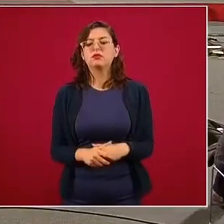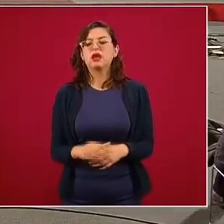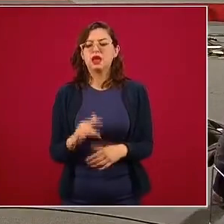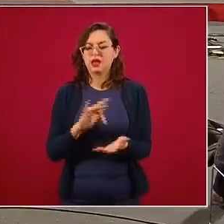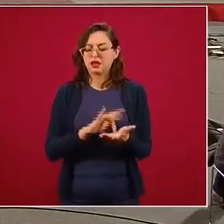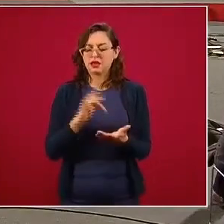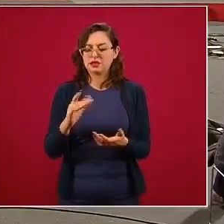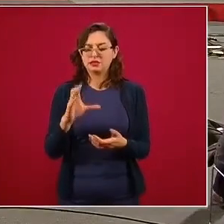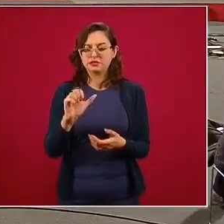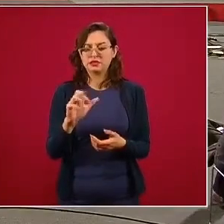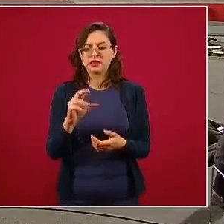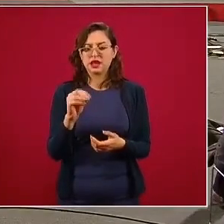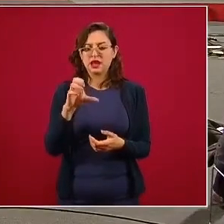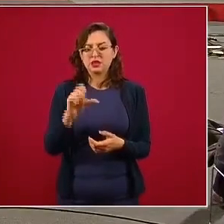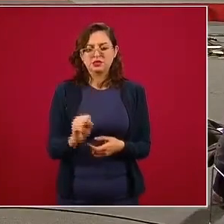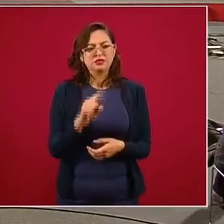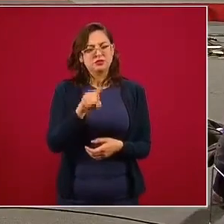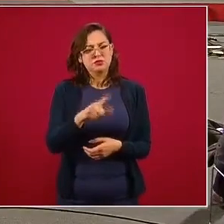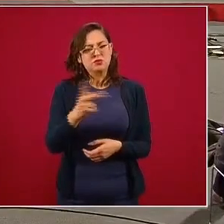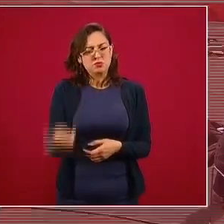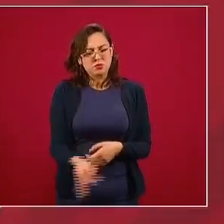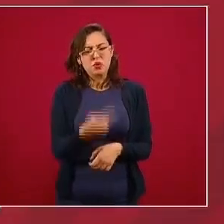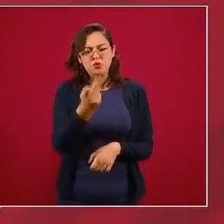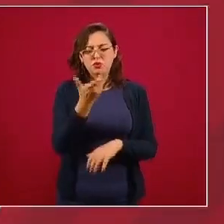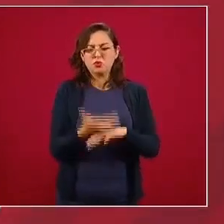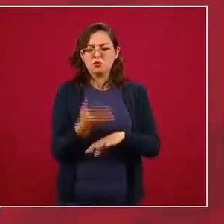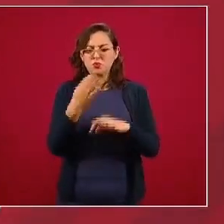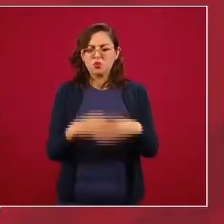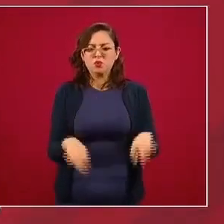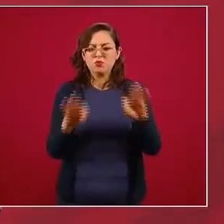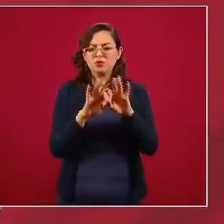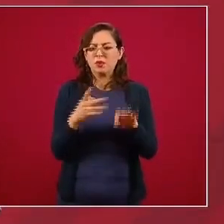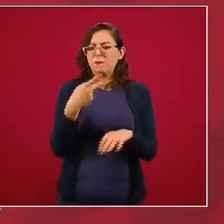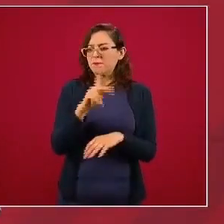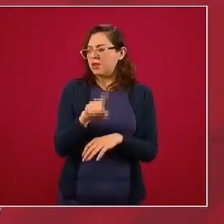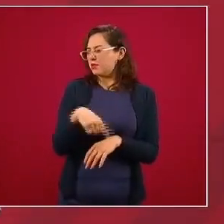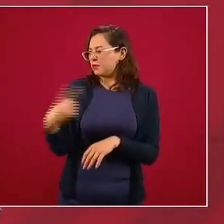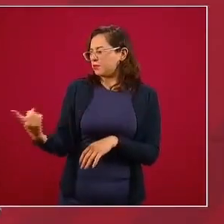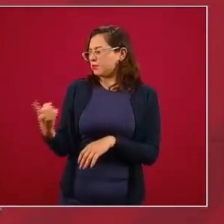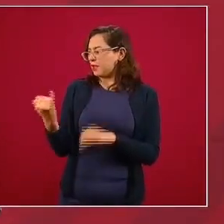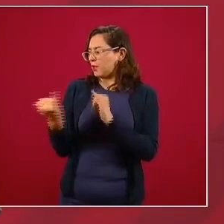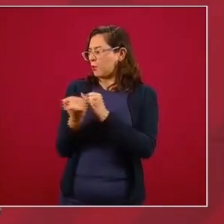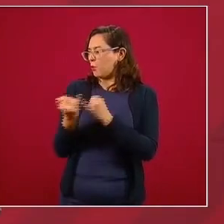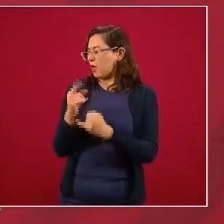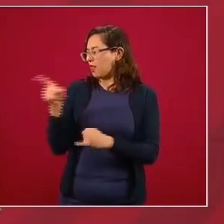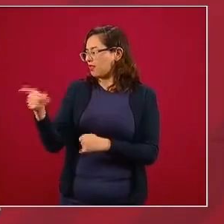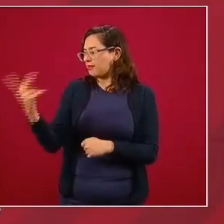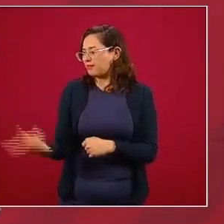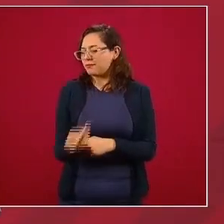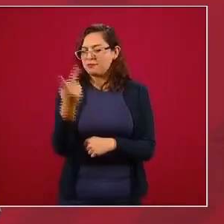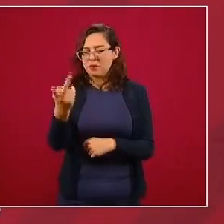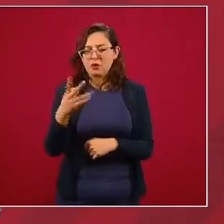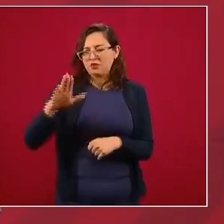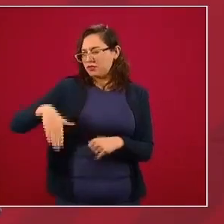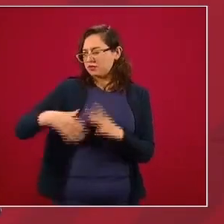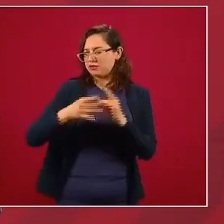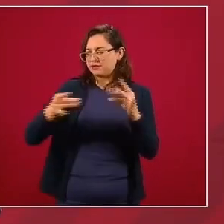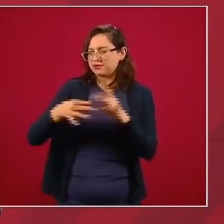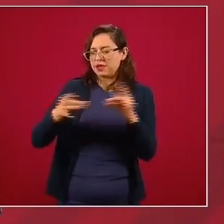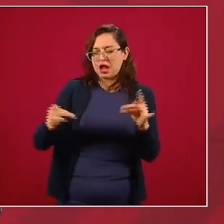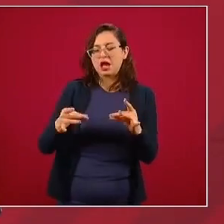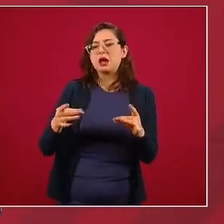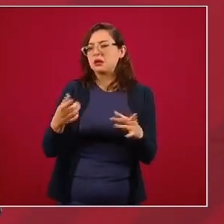1+1. Su pregunta, además de relevante y pertinente, es justo continuidad de lo que ya señalábamos con Alejandro.